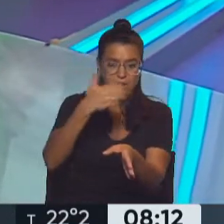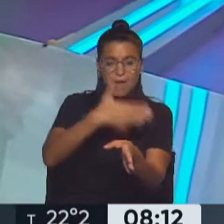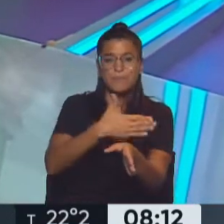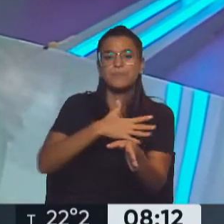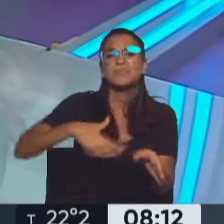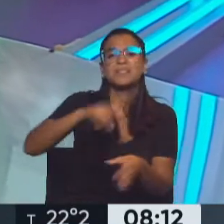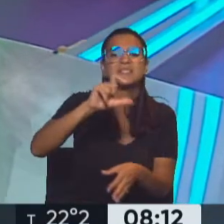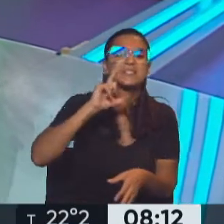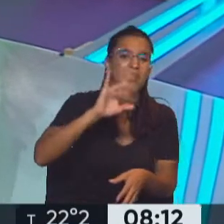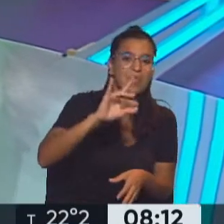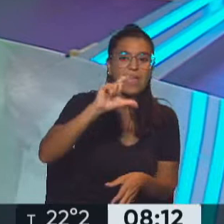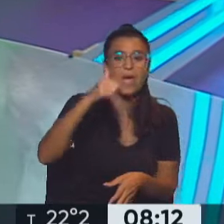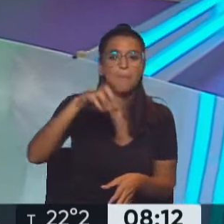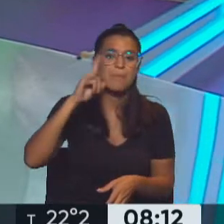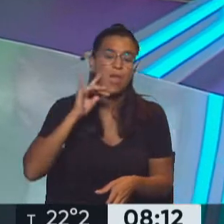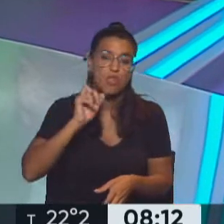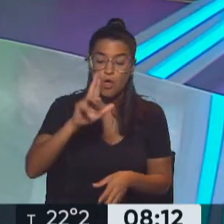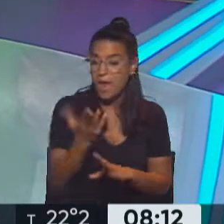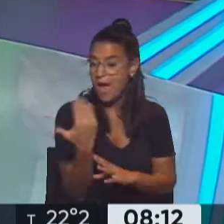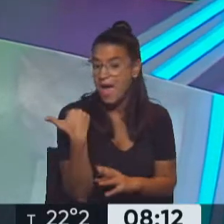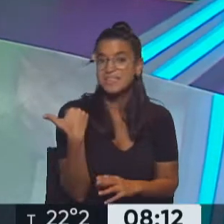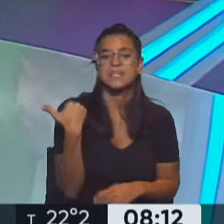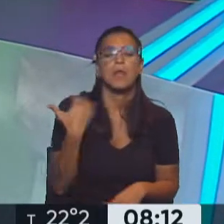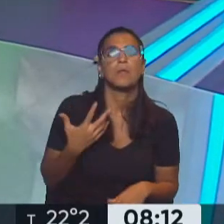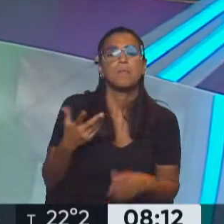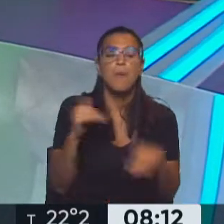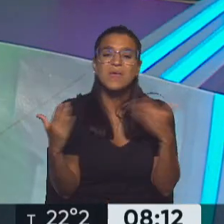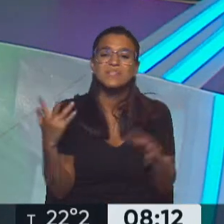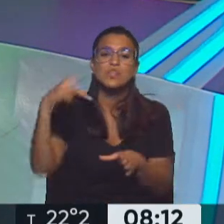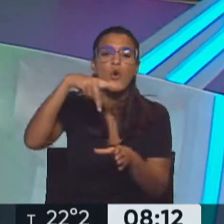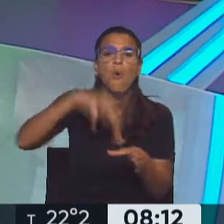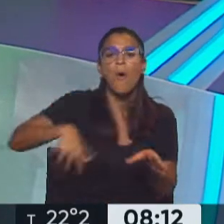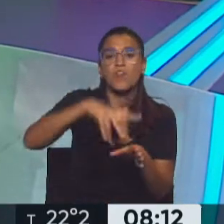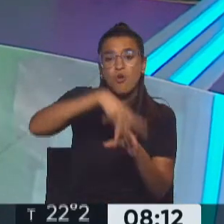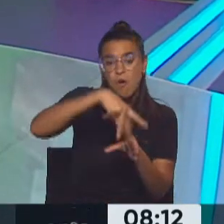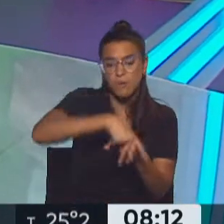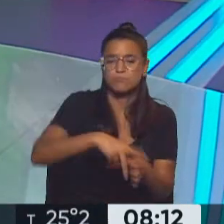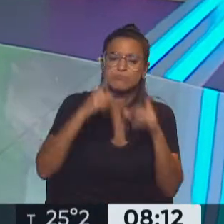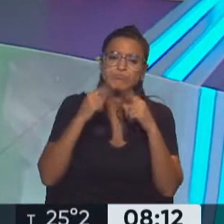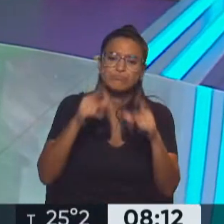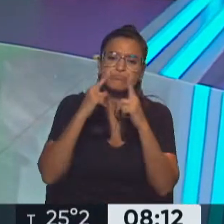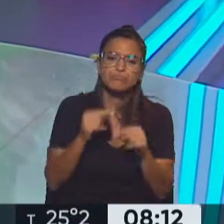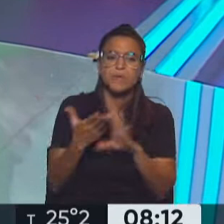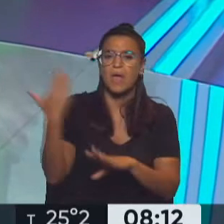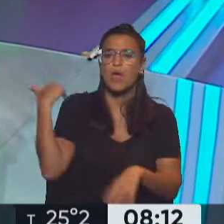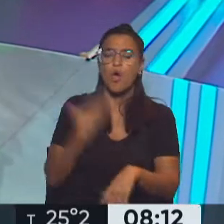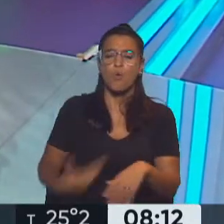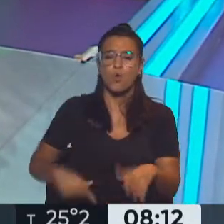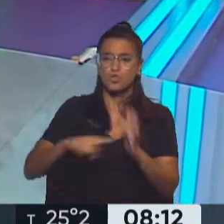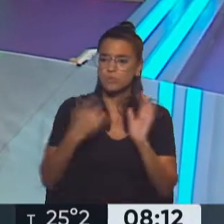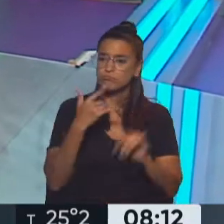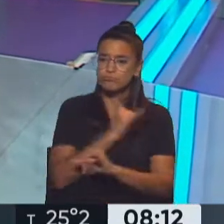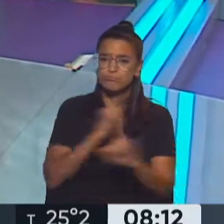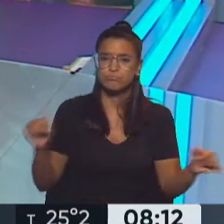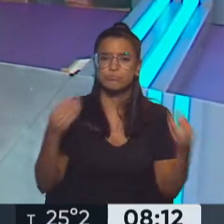porque allí desde ayer los vecinos del barrio porteño de Caballito están protestando. Repudian una obra que fue anunciada por el gobierno de la Ciudad de Buenos Aires,